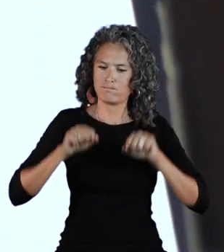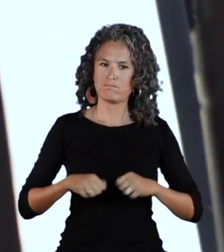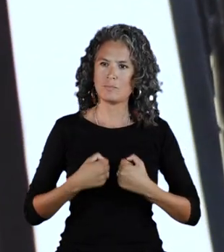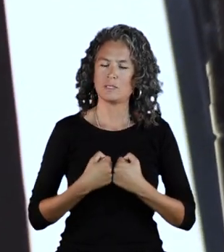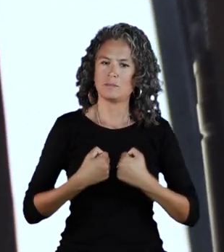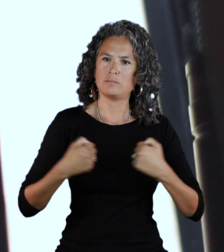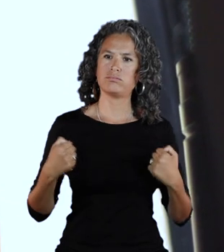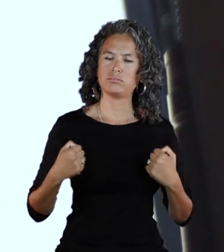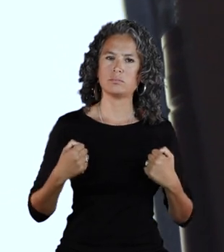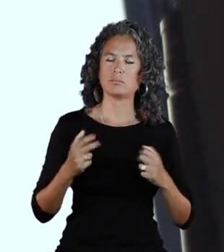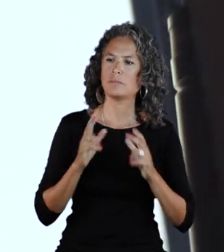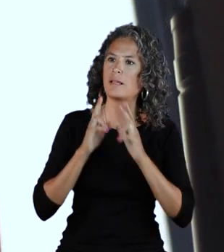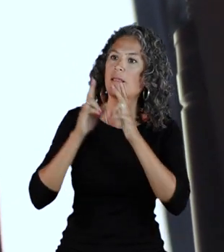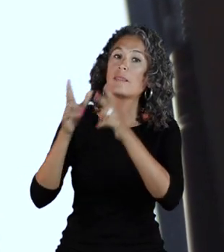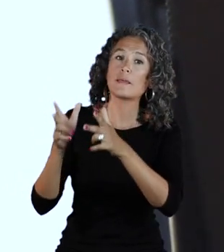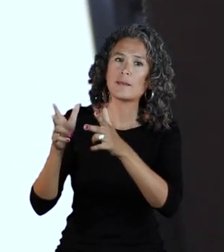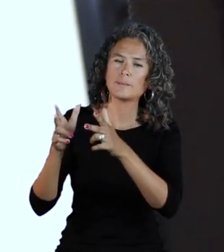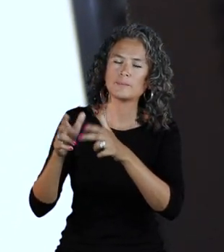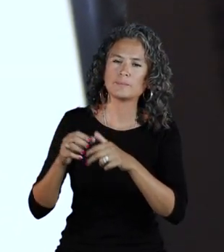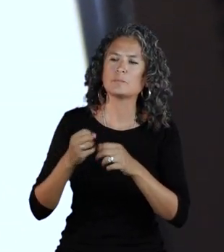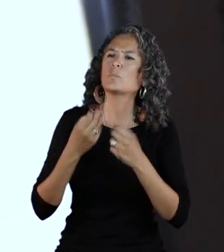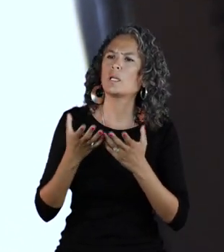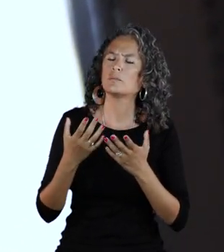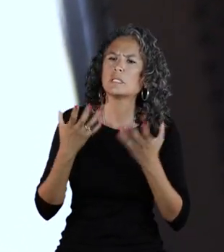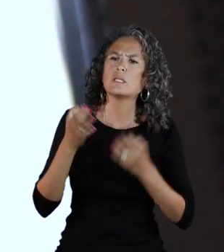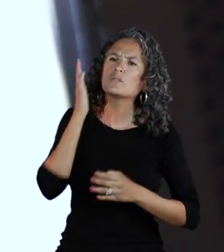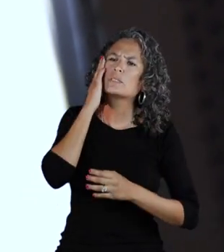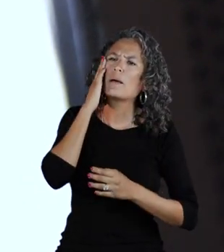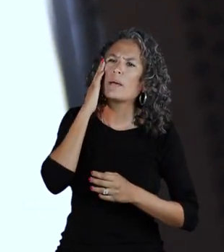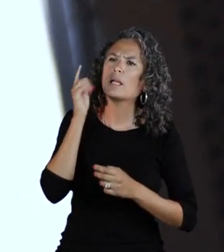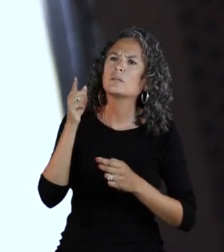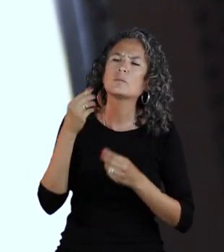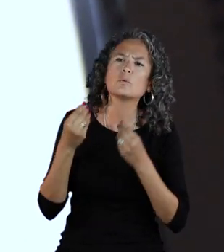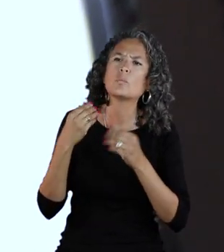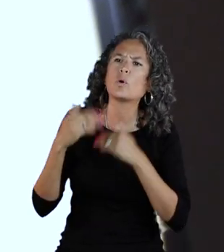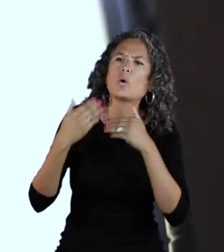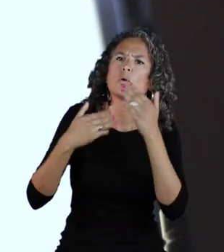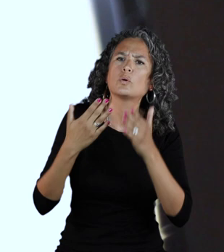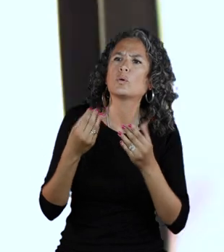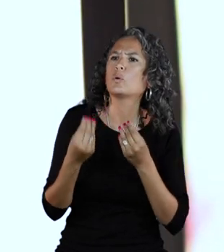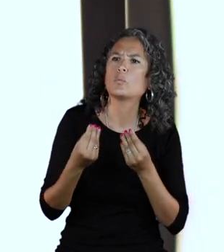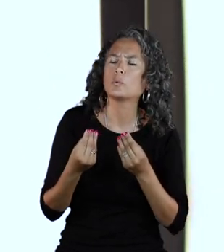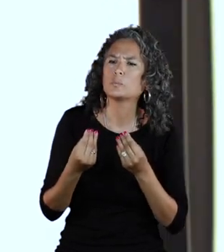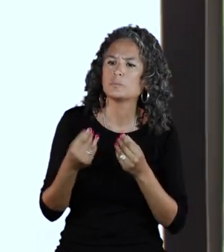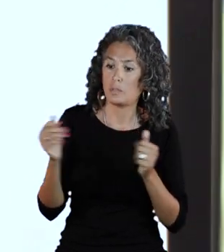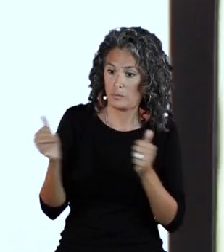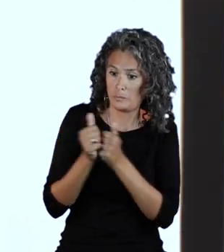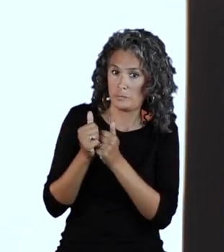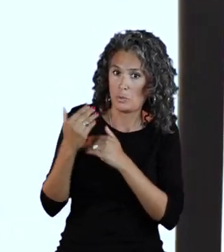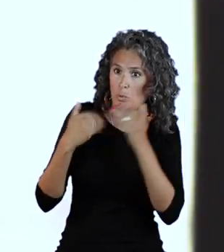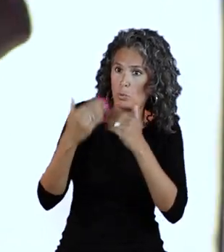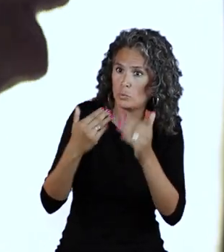me empoderé y le dije, bueno, yo quiero saber qué camino querés tomar, si